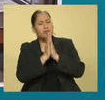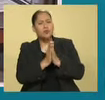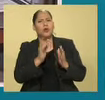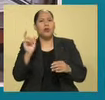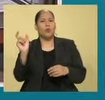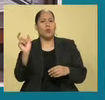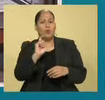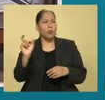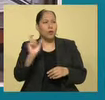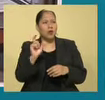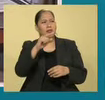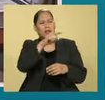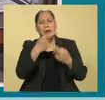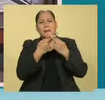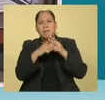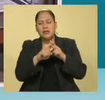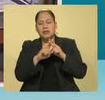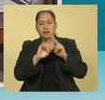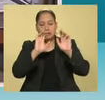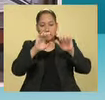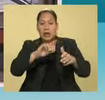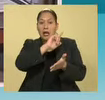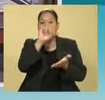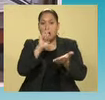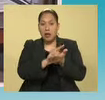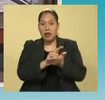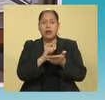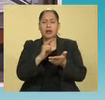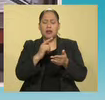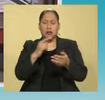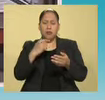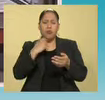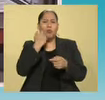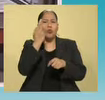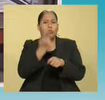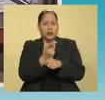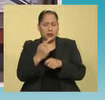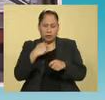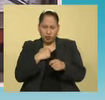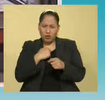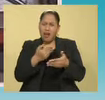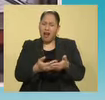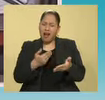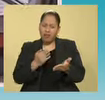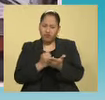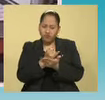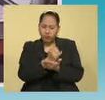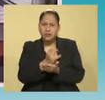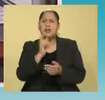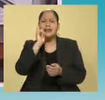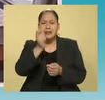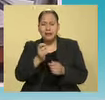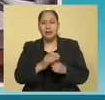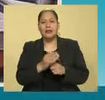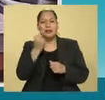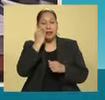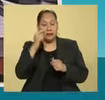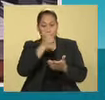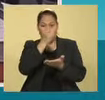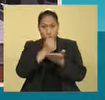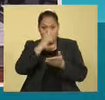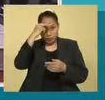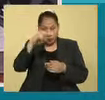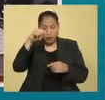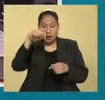cuándo sale a la luz la ley de voluntad anticipada y en qué consiste? Bueno, aquí en la Ciudad de México, de